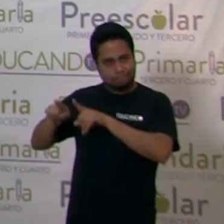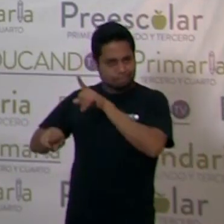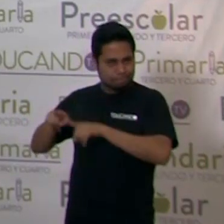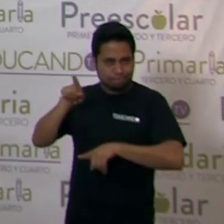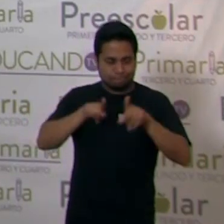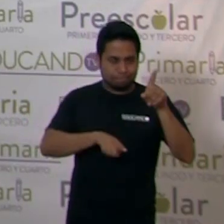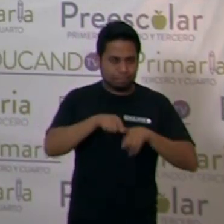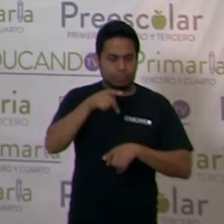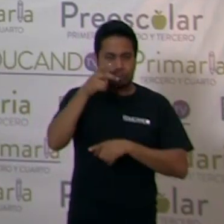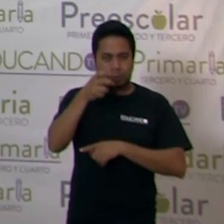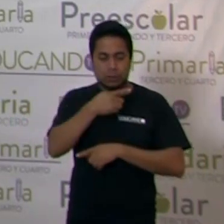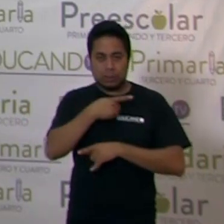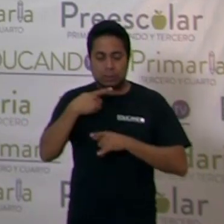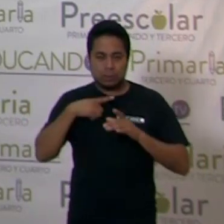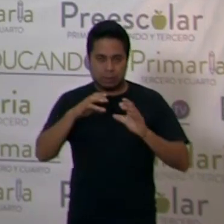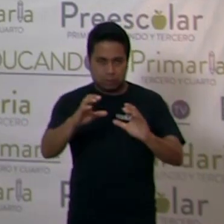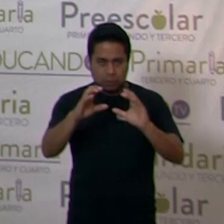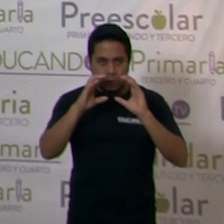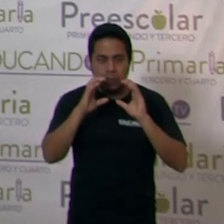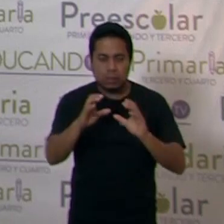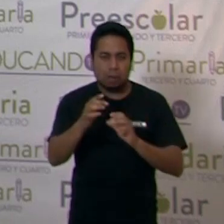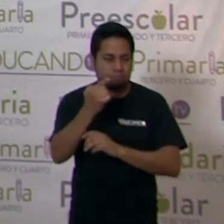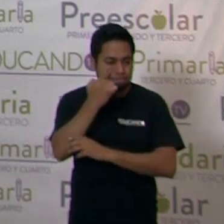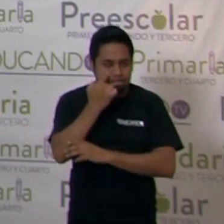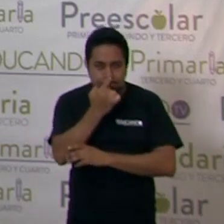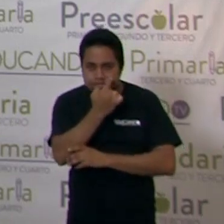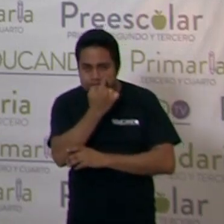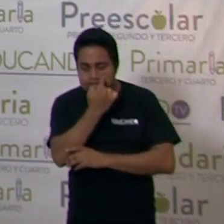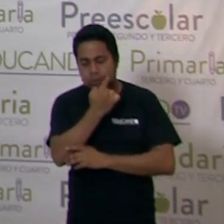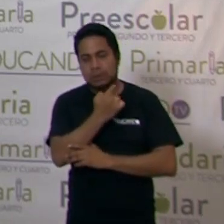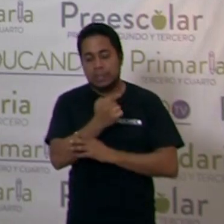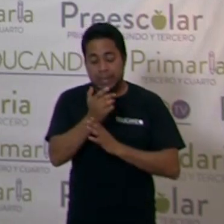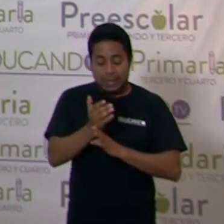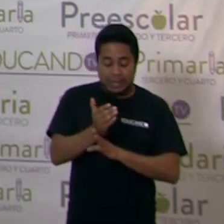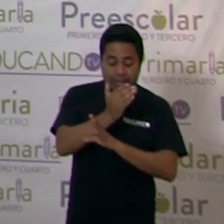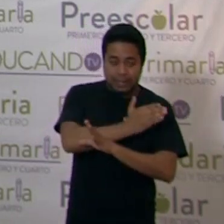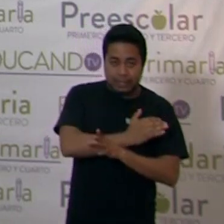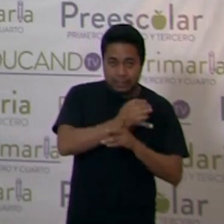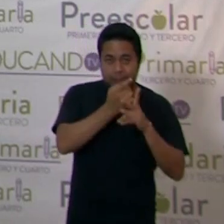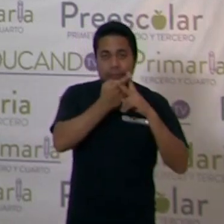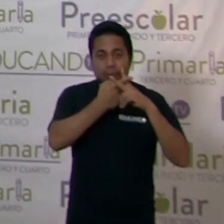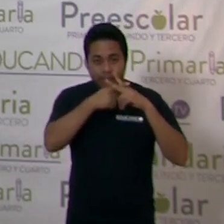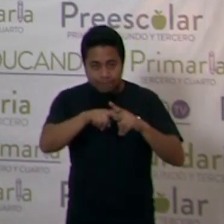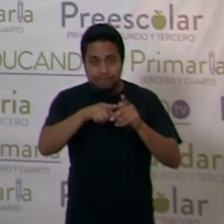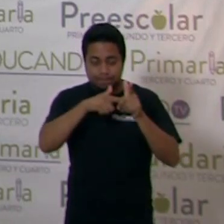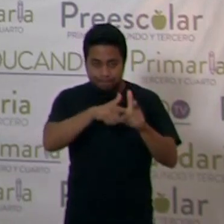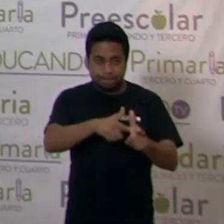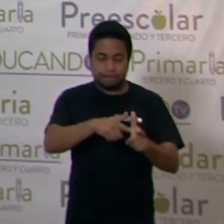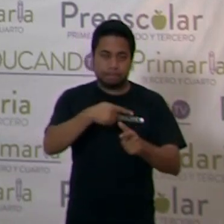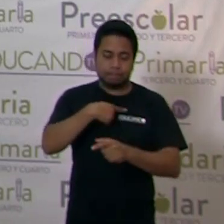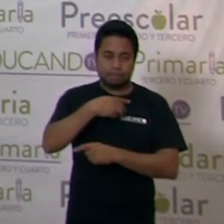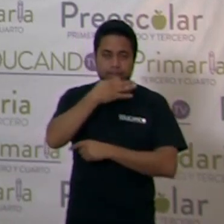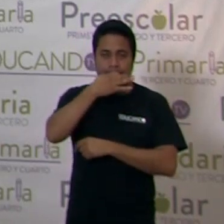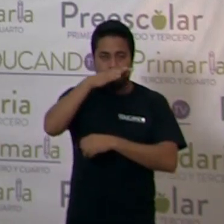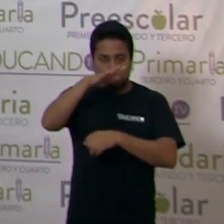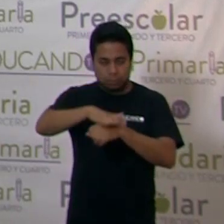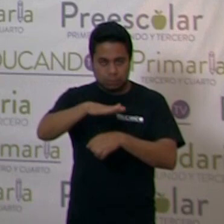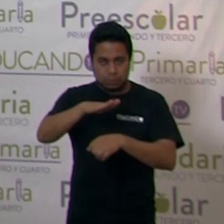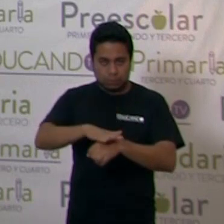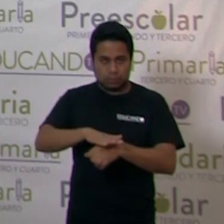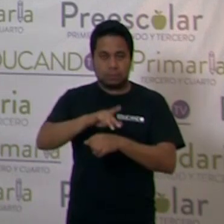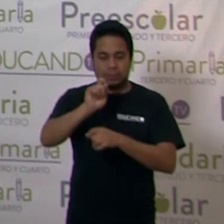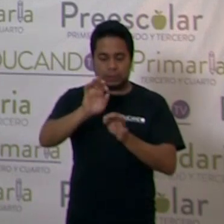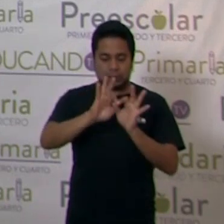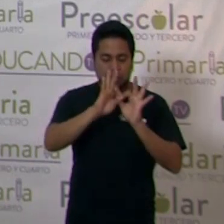mucho cuidado en trabajar antes de continuar quiero comentarte que una figura es